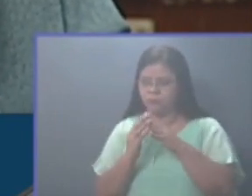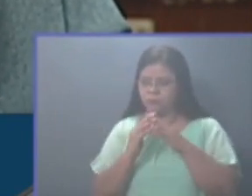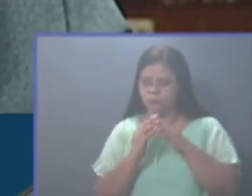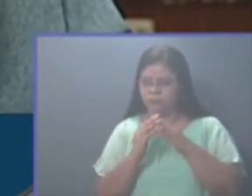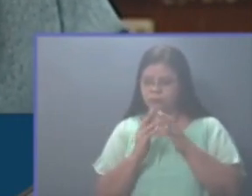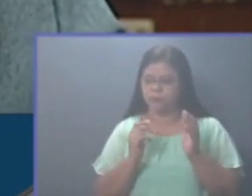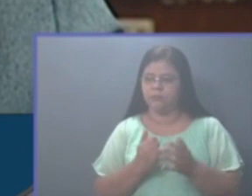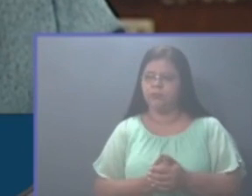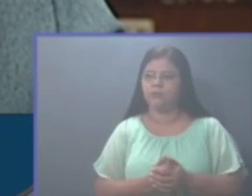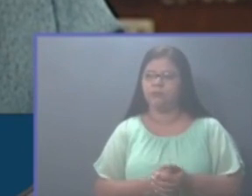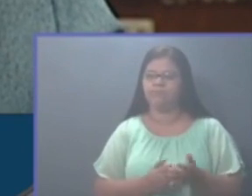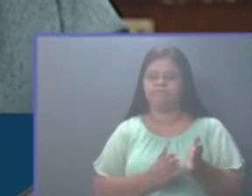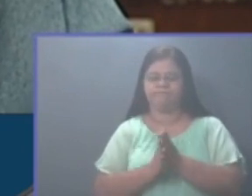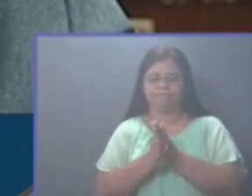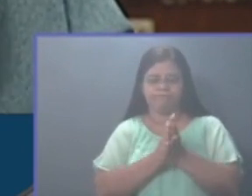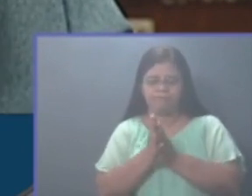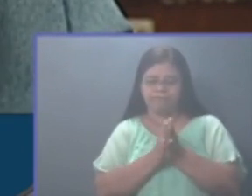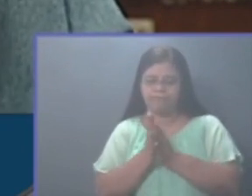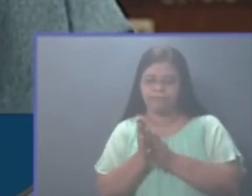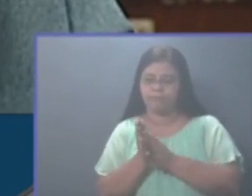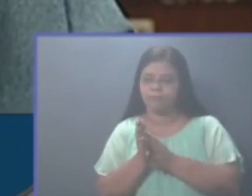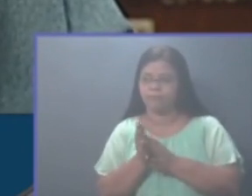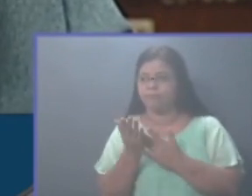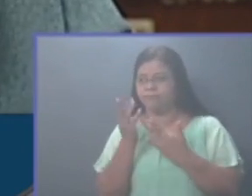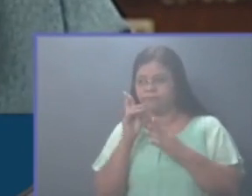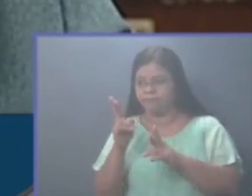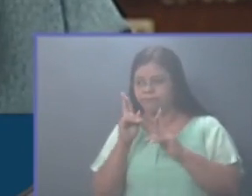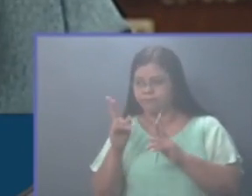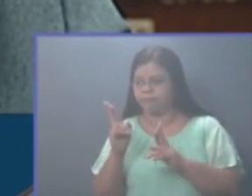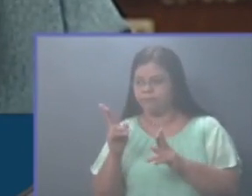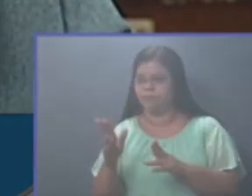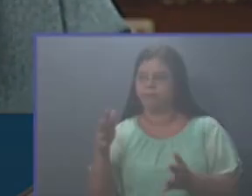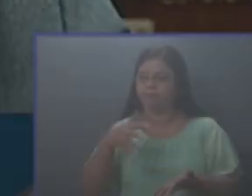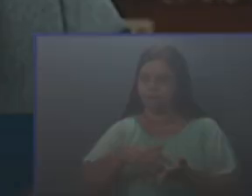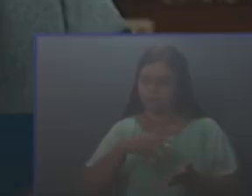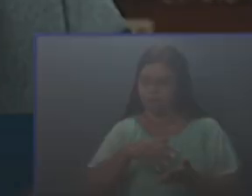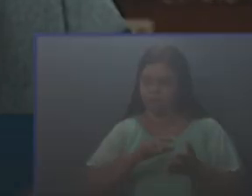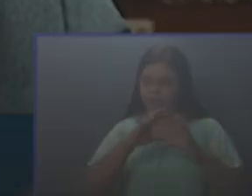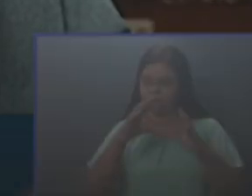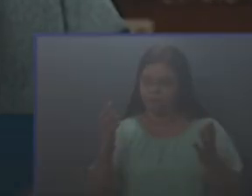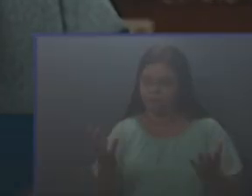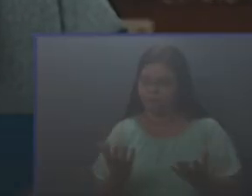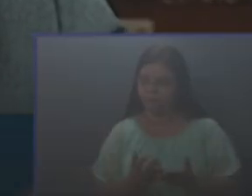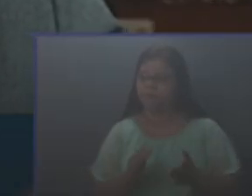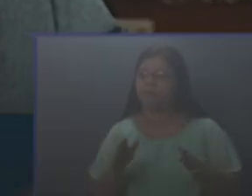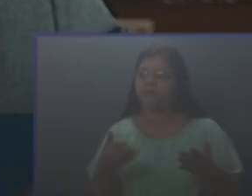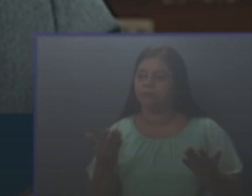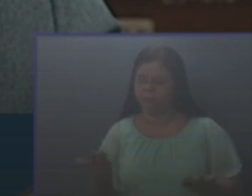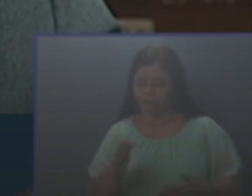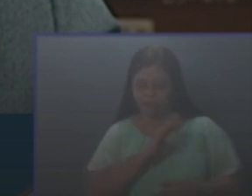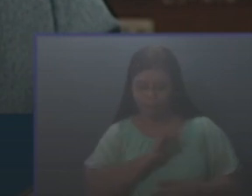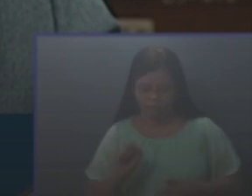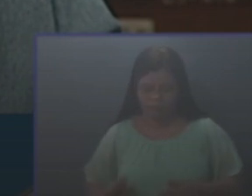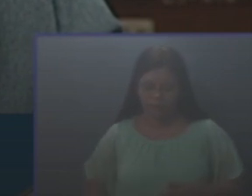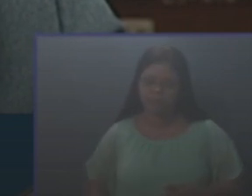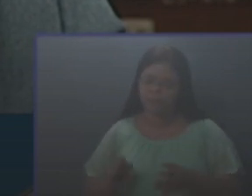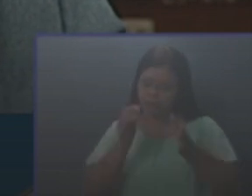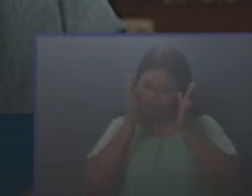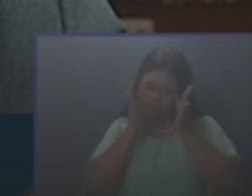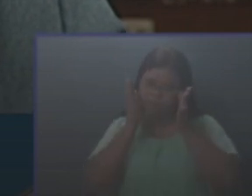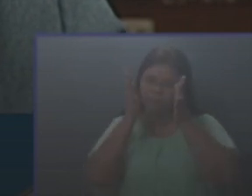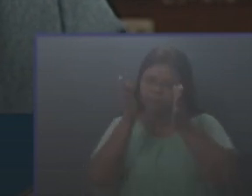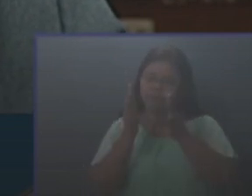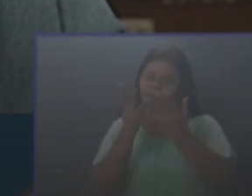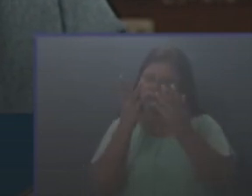la ansiada, pues, esperanza de los pueblos del mundo para que en El Salvador se enrumbe.